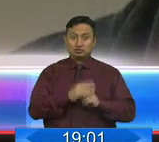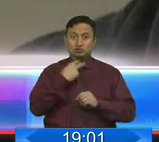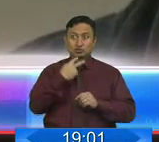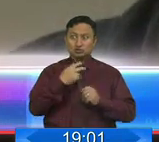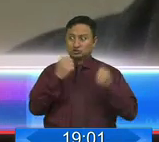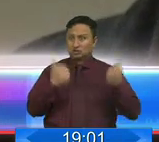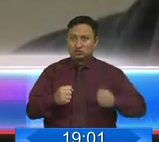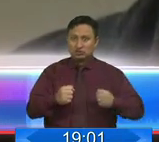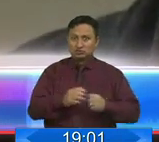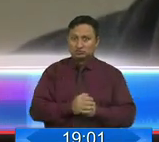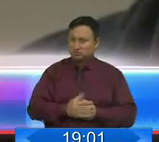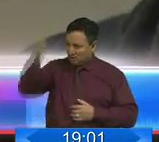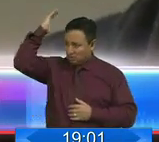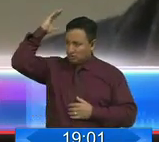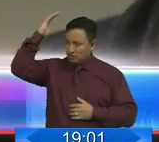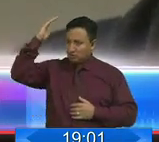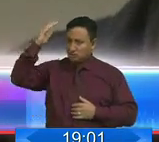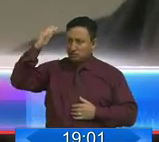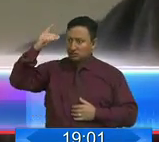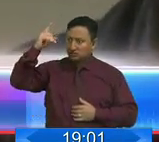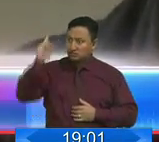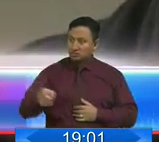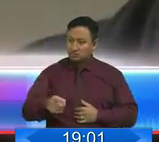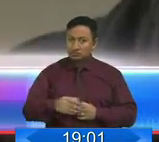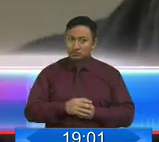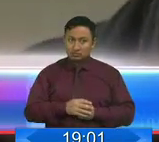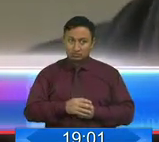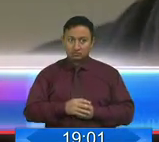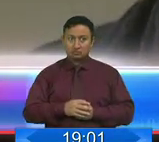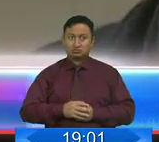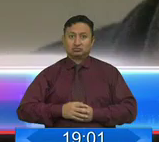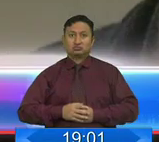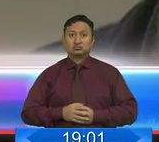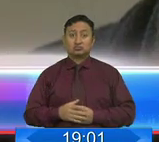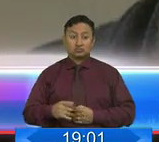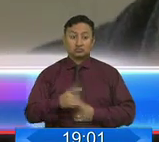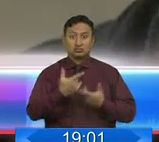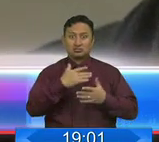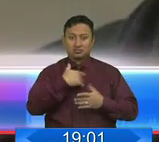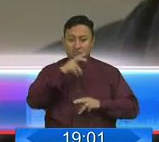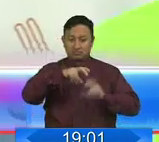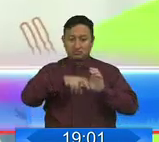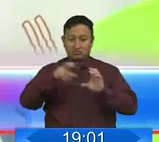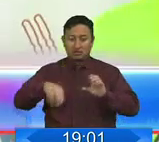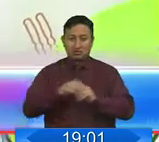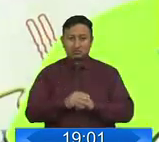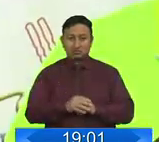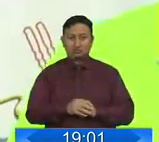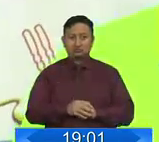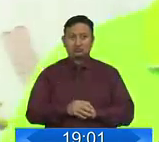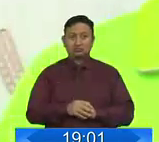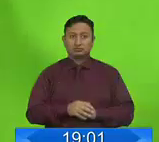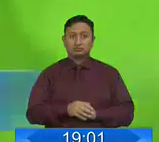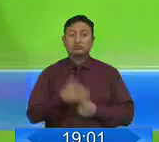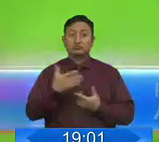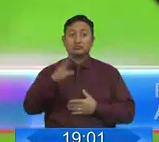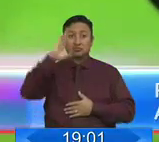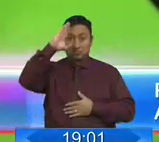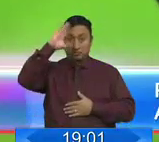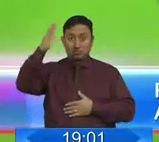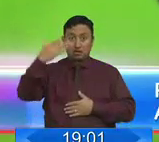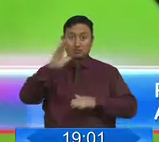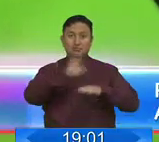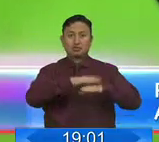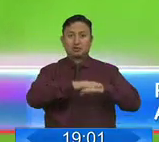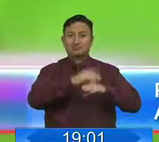fuerte le grita y le dice: te dije que me dejes aquí. El par. Del hecho se alertó a la policía, que actuó